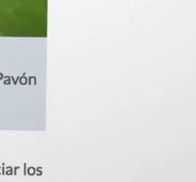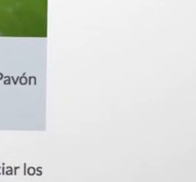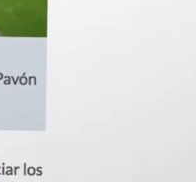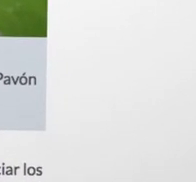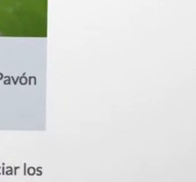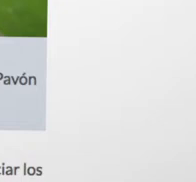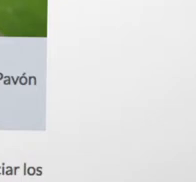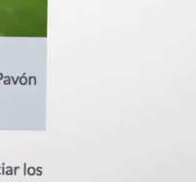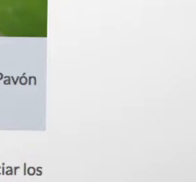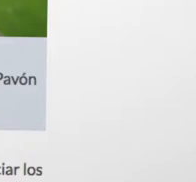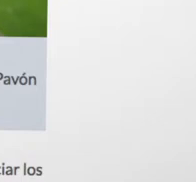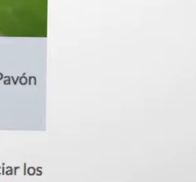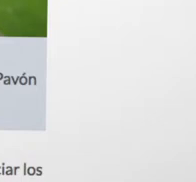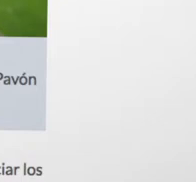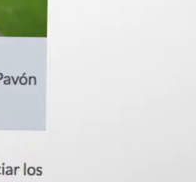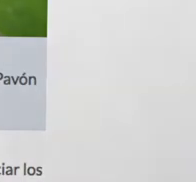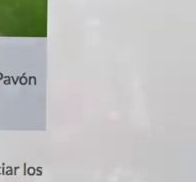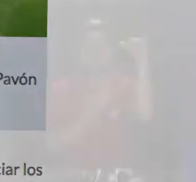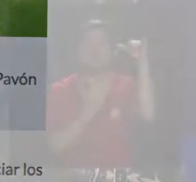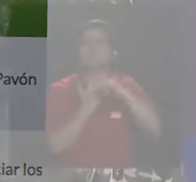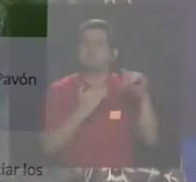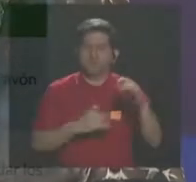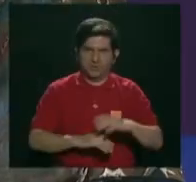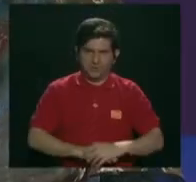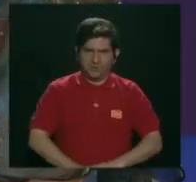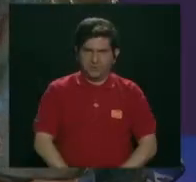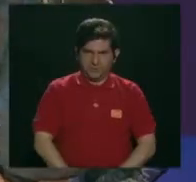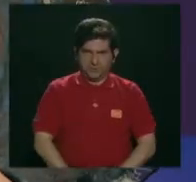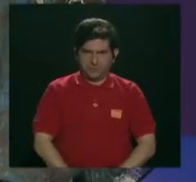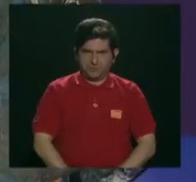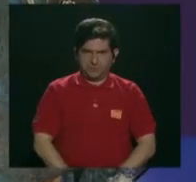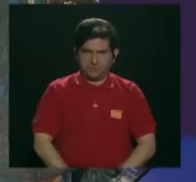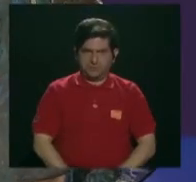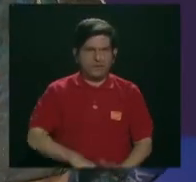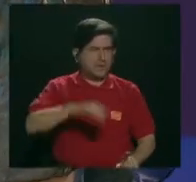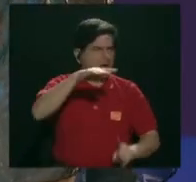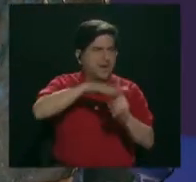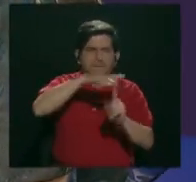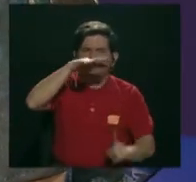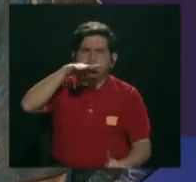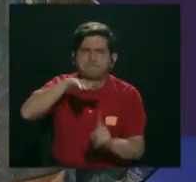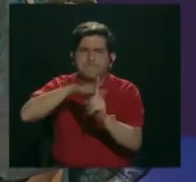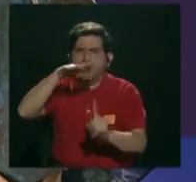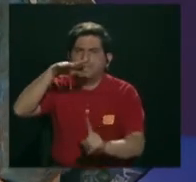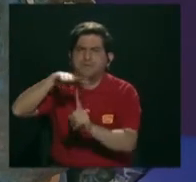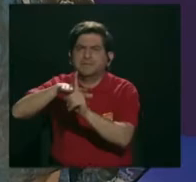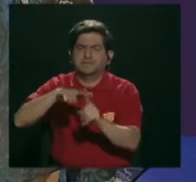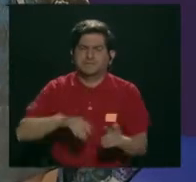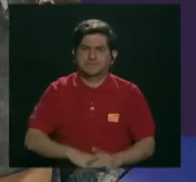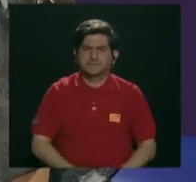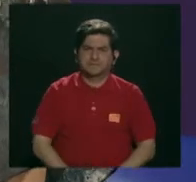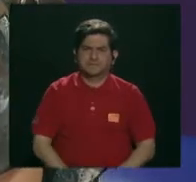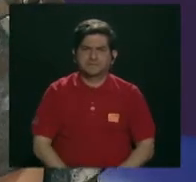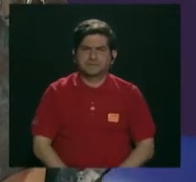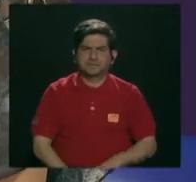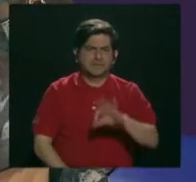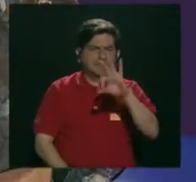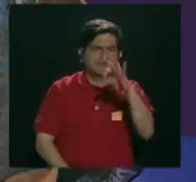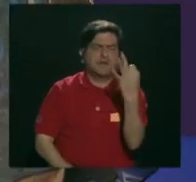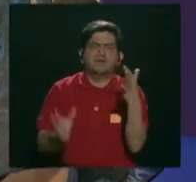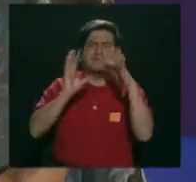qué consiste el proyecto? ¿Cómo surgió? ¿Cómo fue